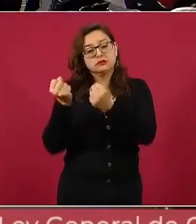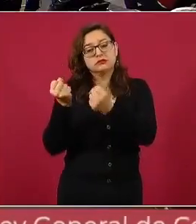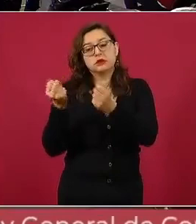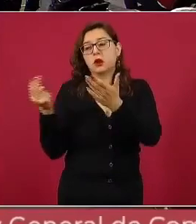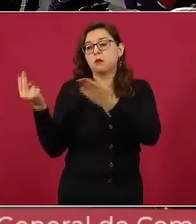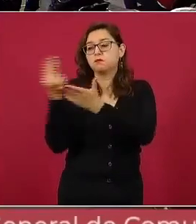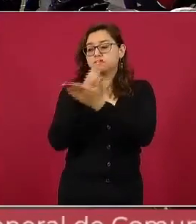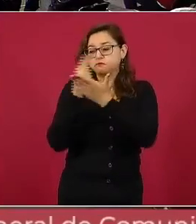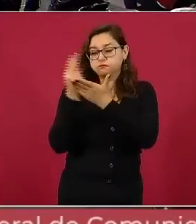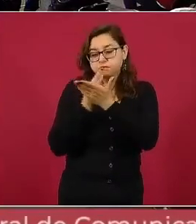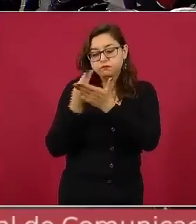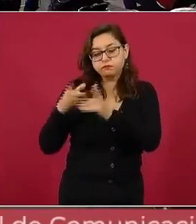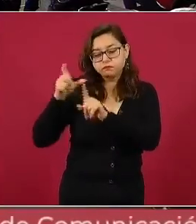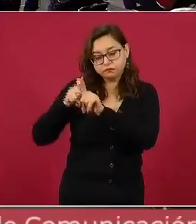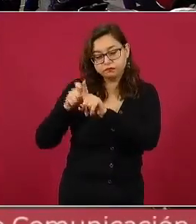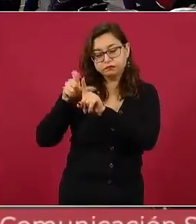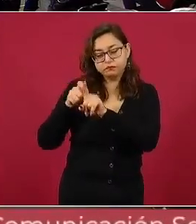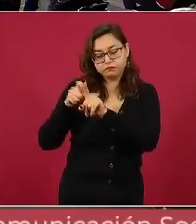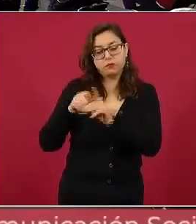Elio Flores, ¿sí?